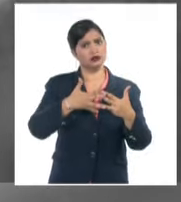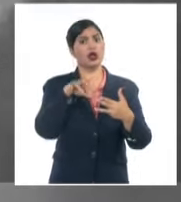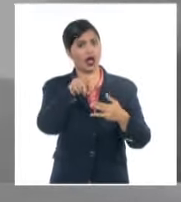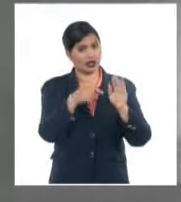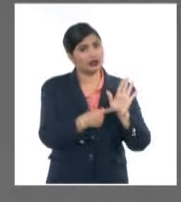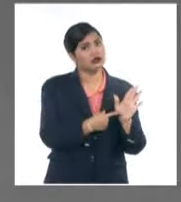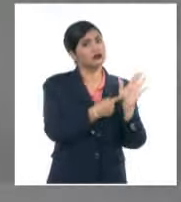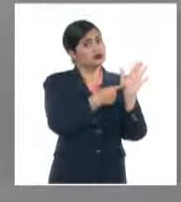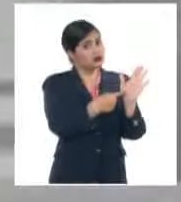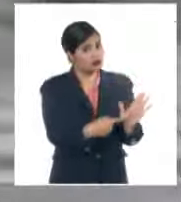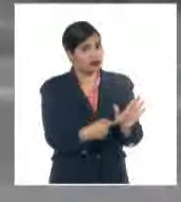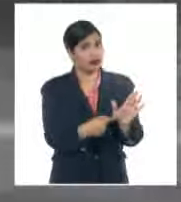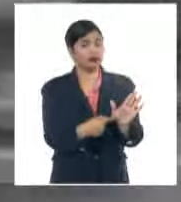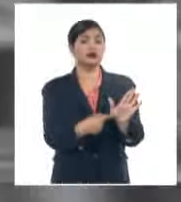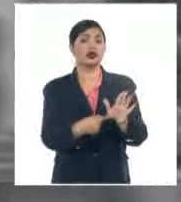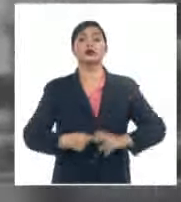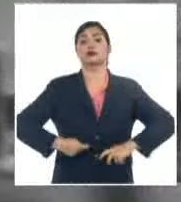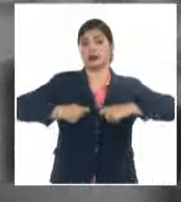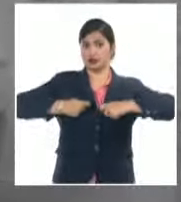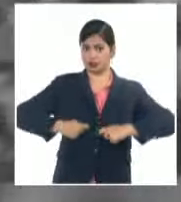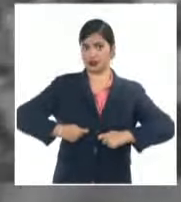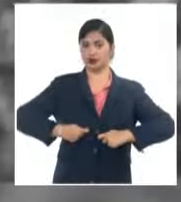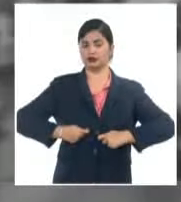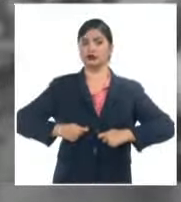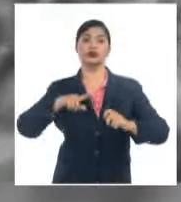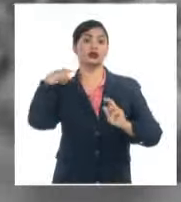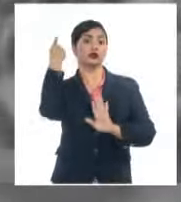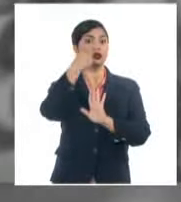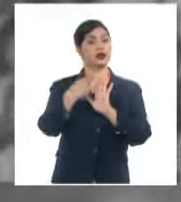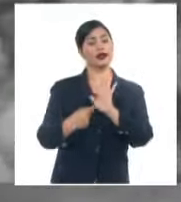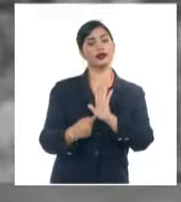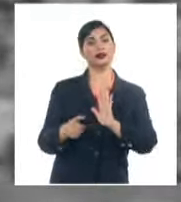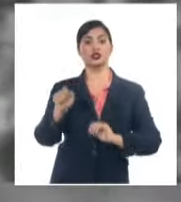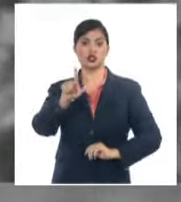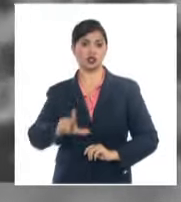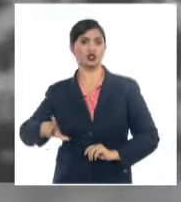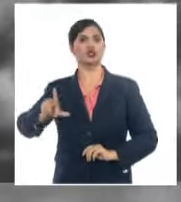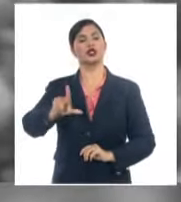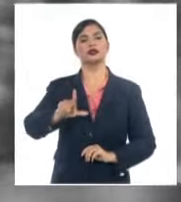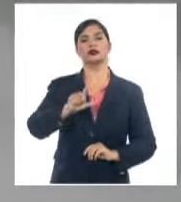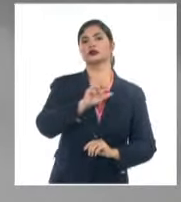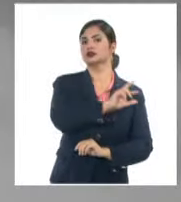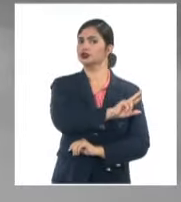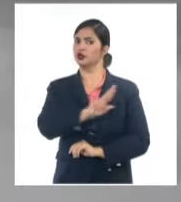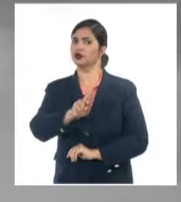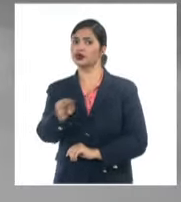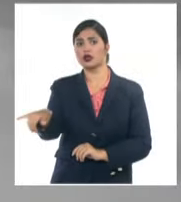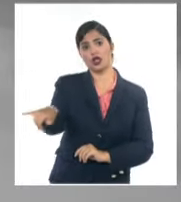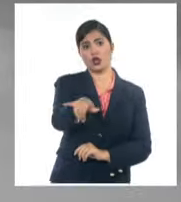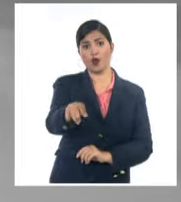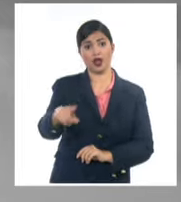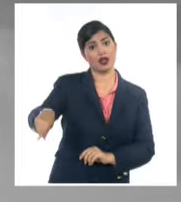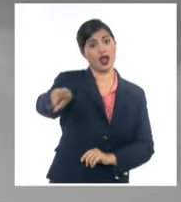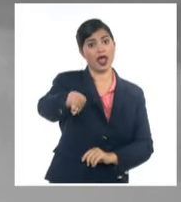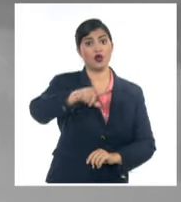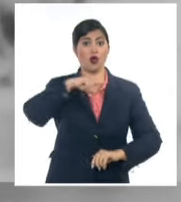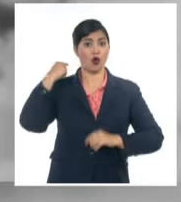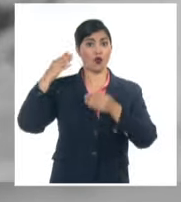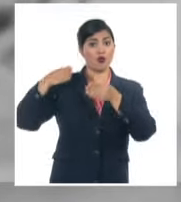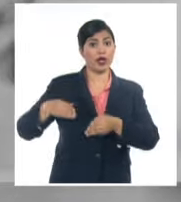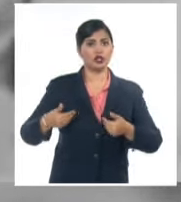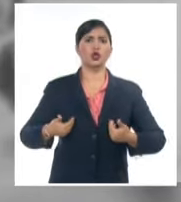reafirmemos nuestra decisión de que al igual que ellos, al igual que ellos pusieron su pecho a las